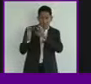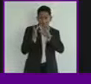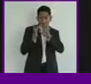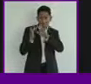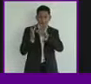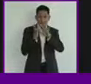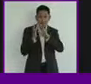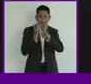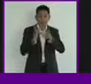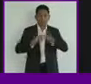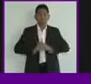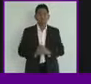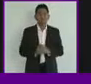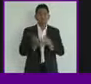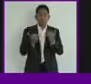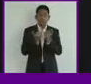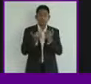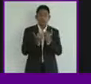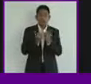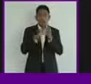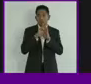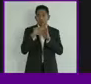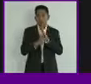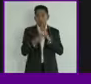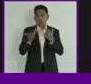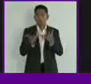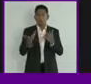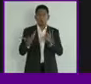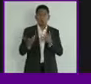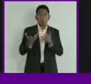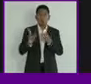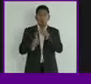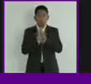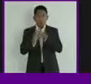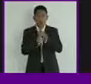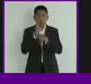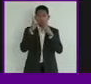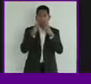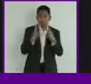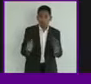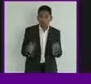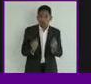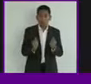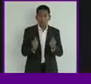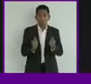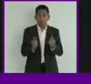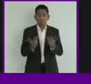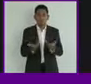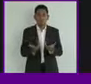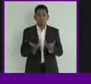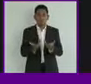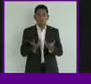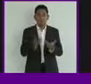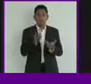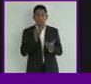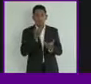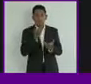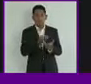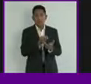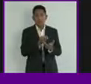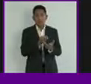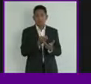función de resolución de problemas, por ejemplo, y la parte negativa, sobre todo, es la parte